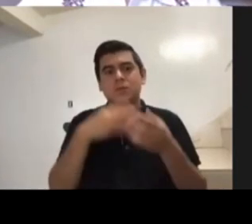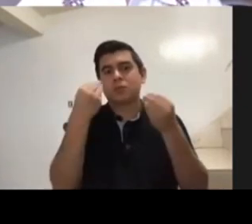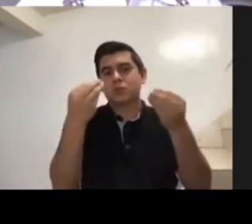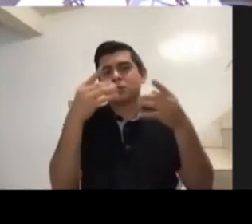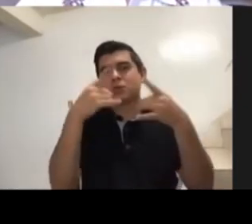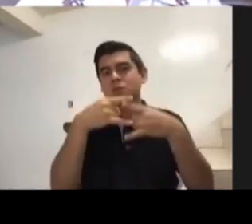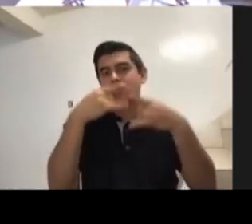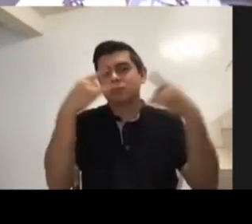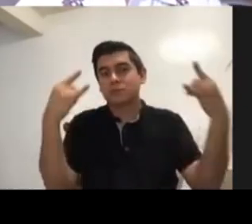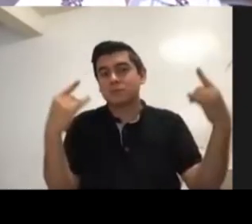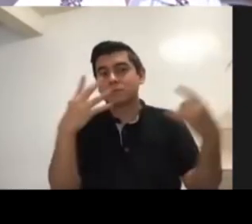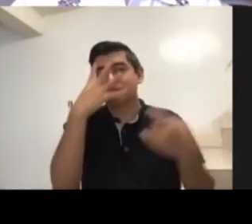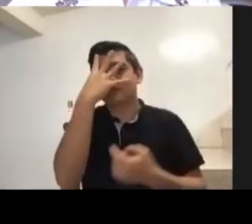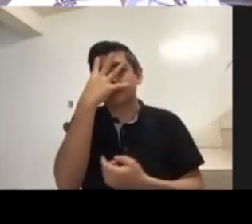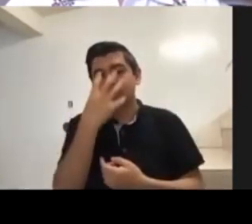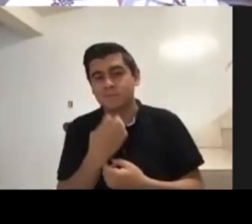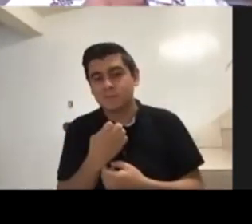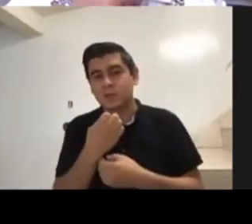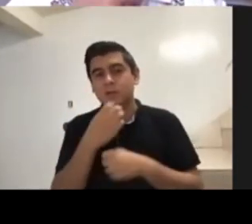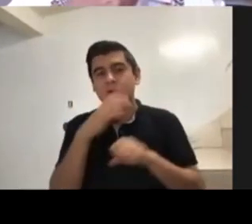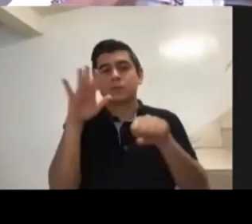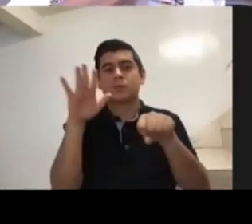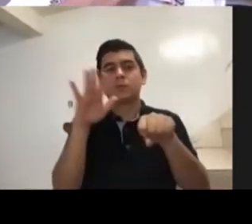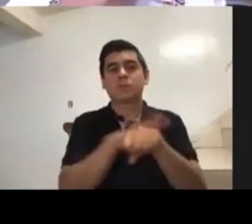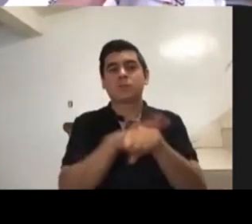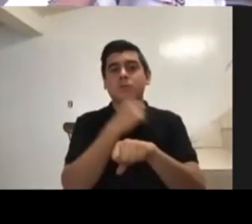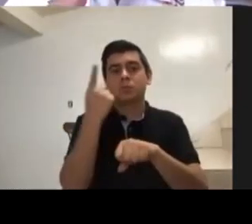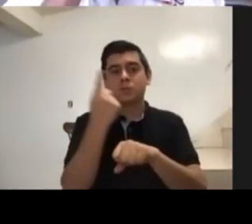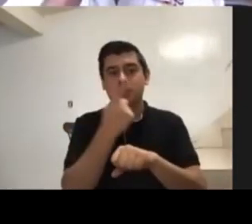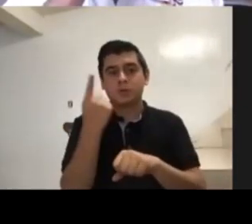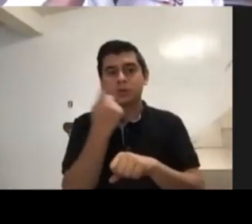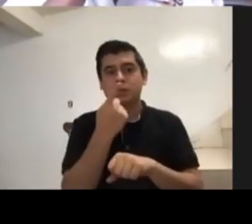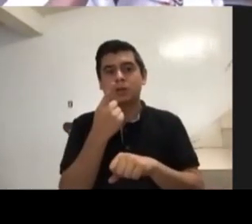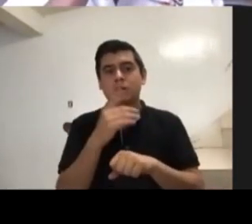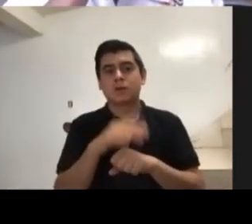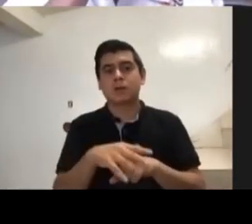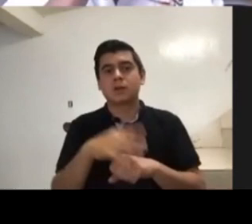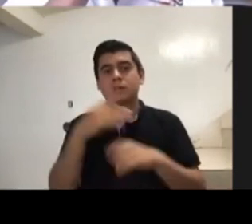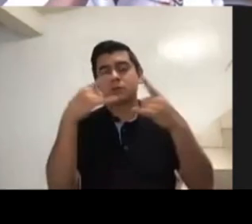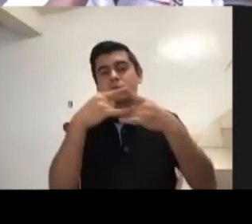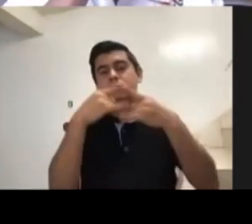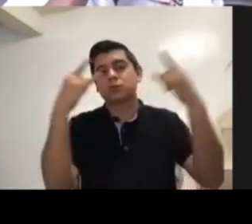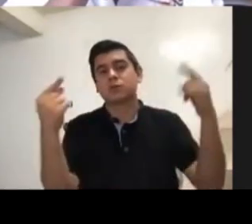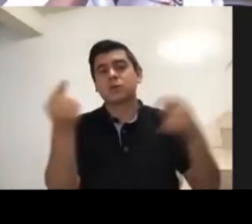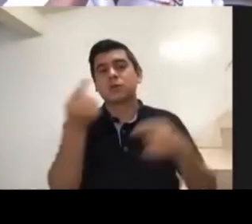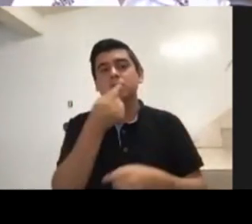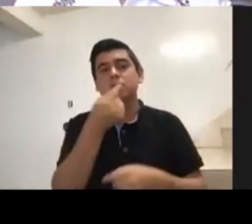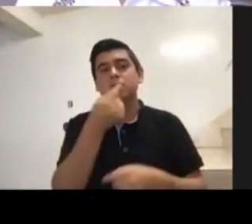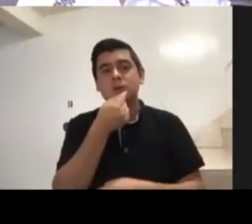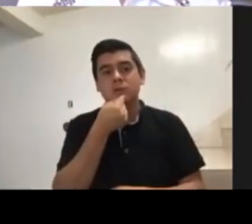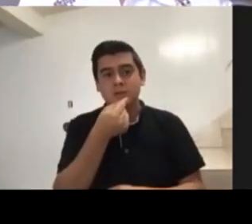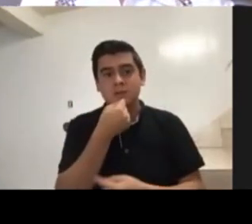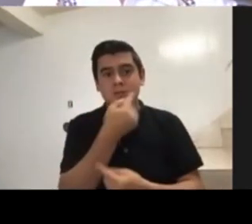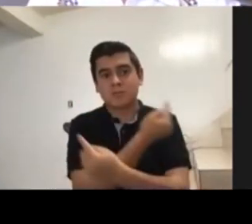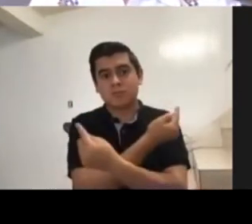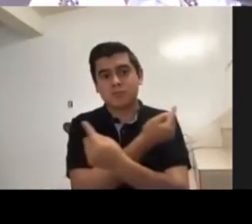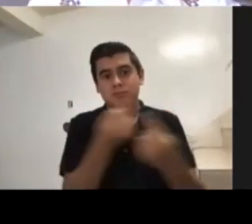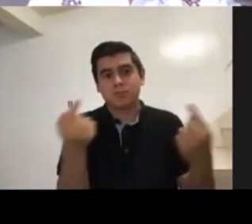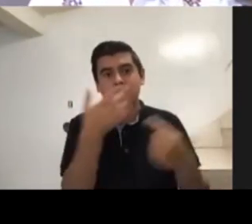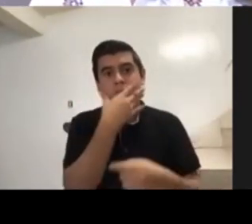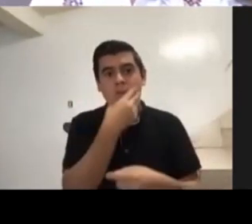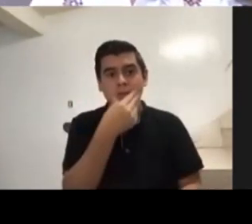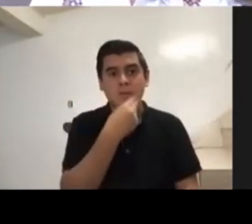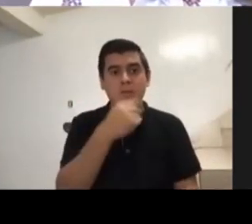se refieren a los niños y niñas, es decir, menores de 18